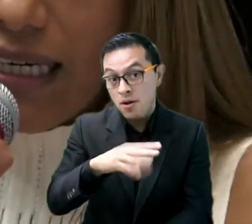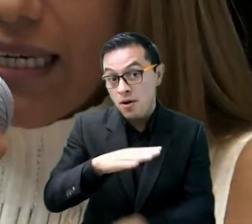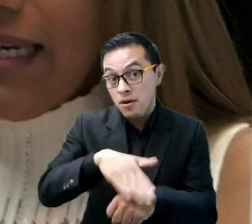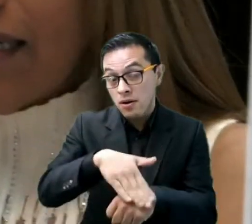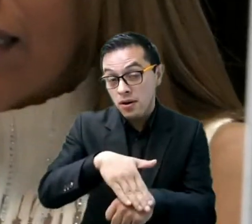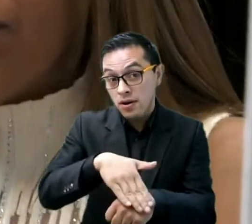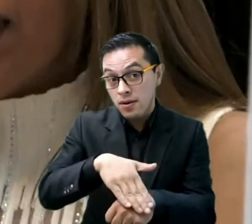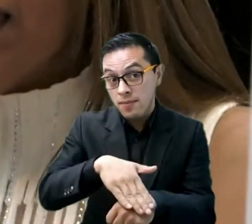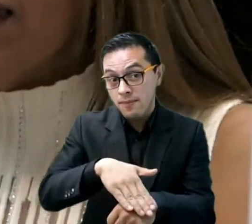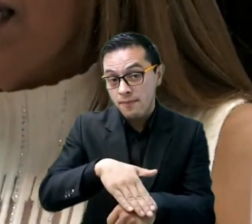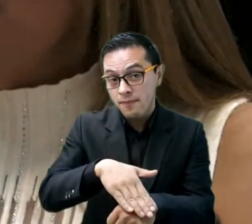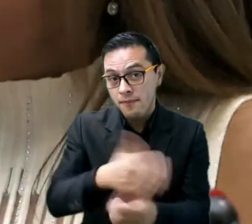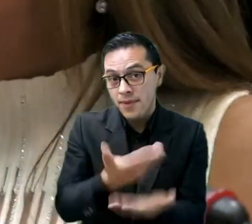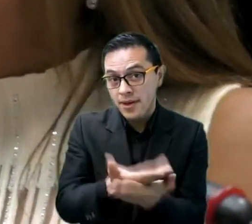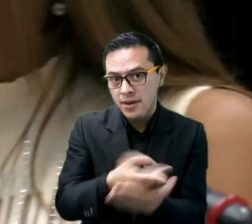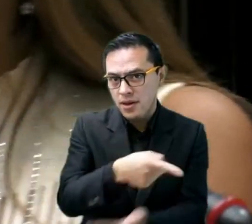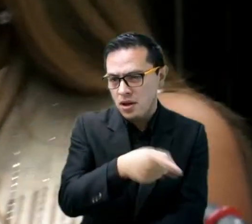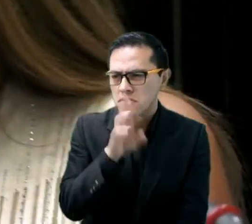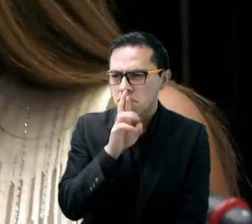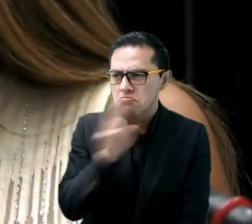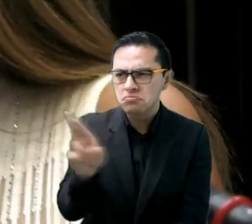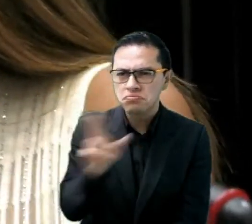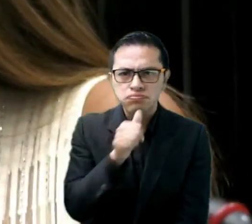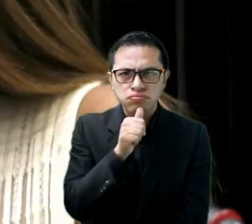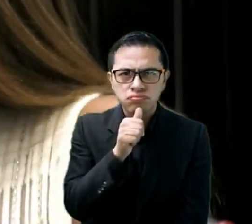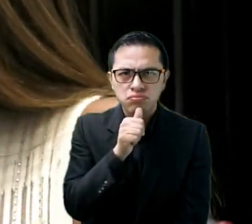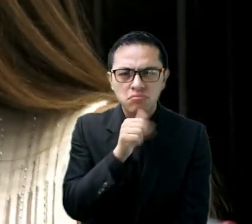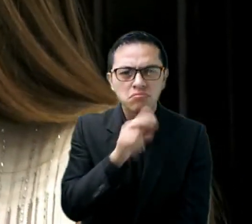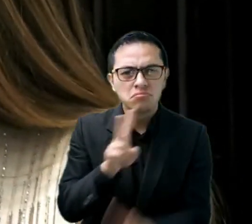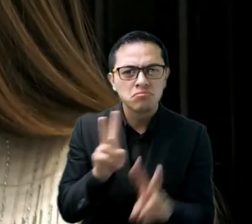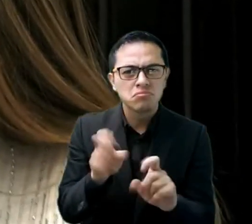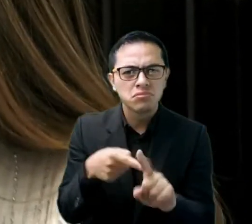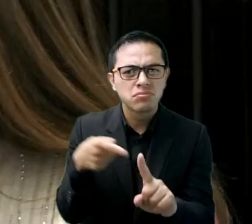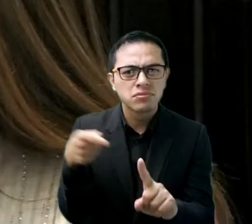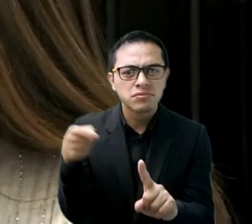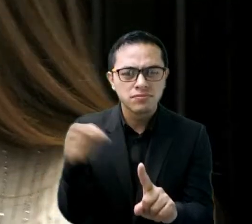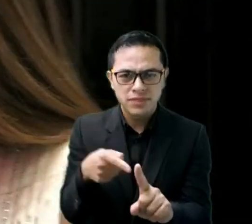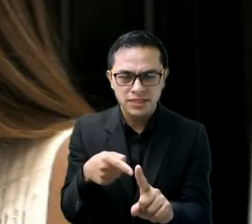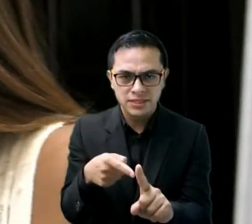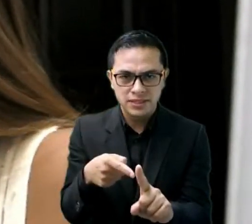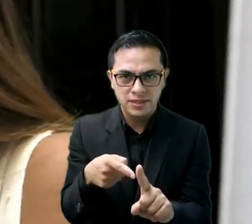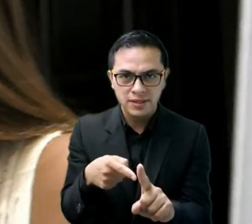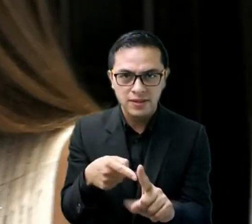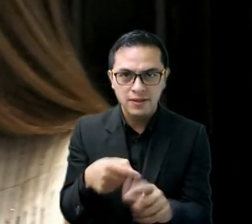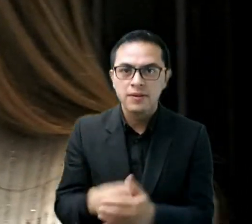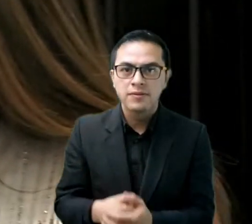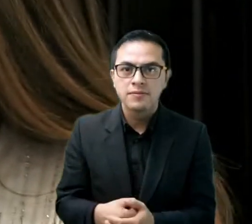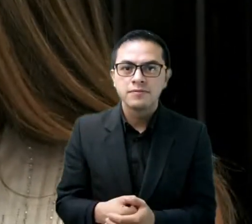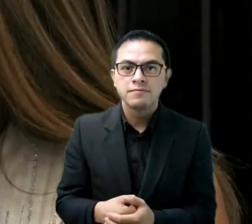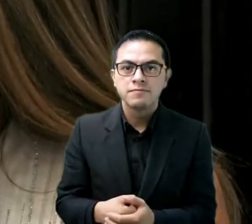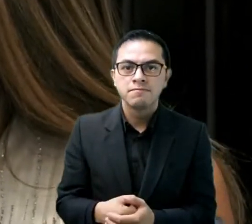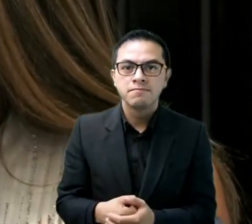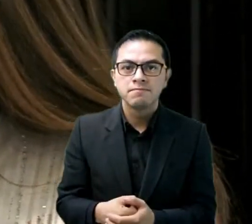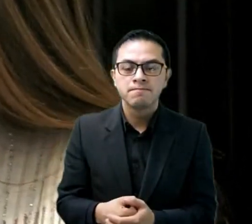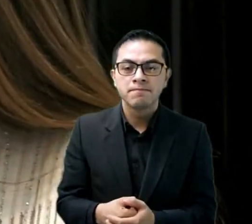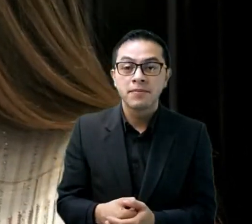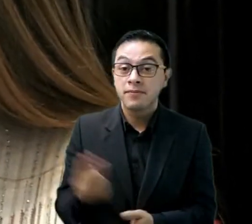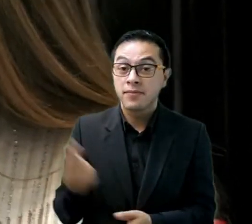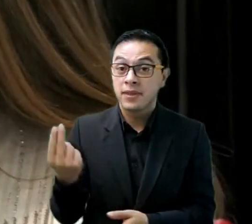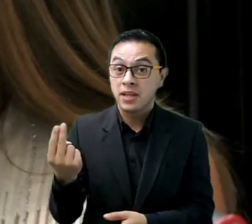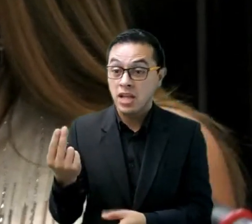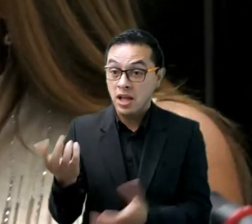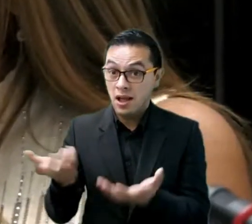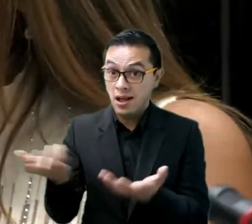respuesta, referente a que sean tomadas en cuenta las acciones afirmativas para